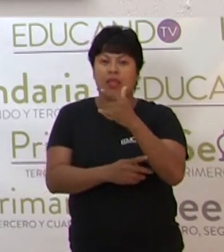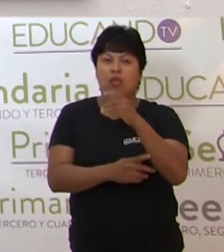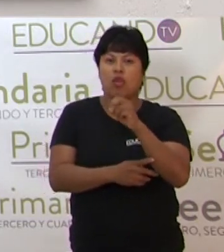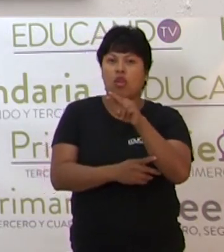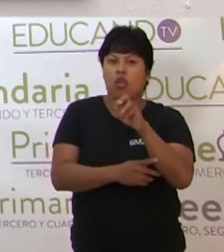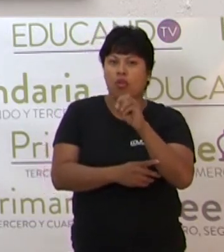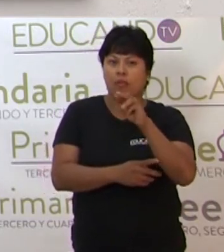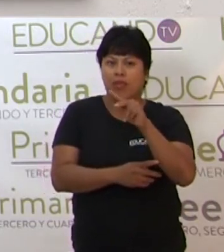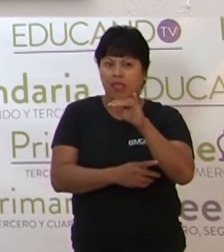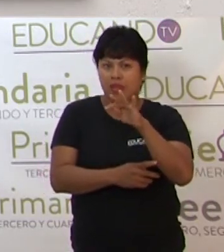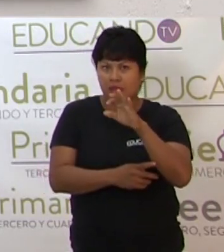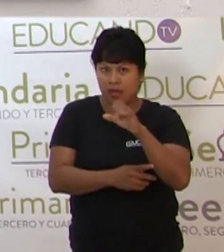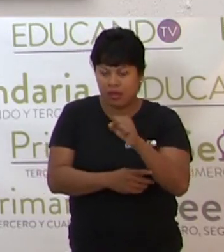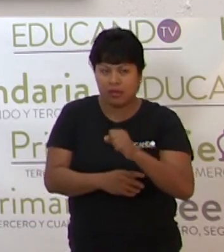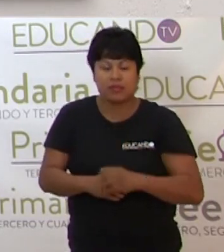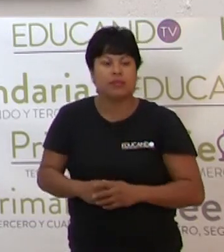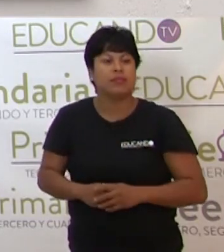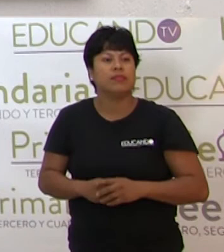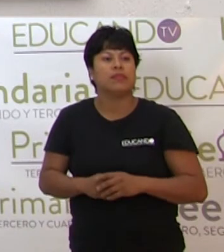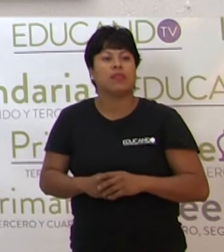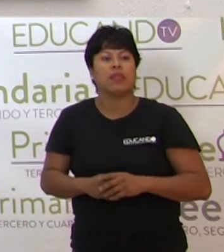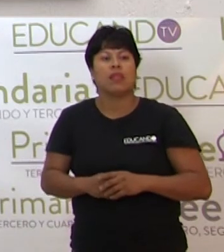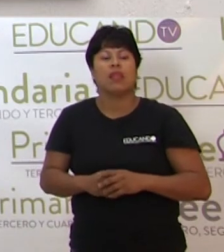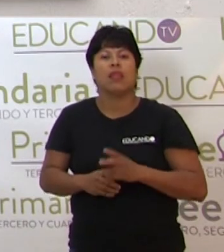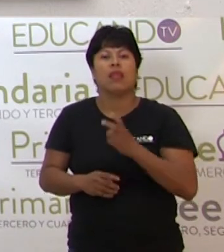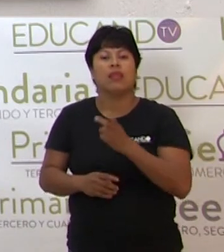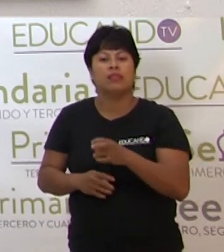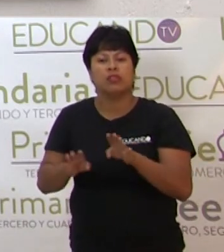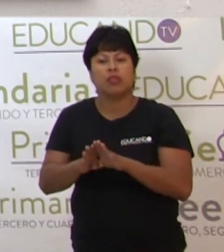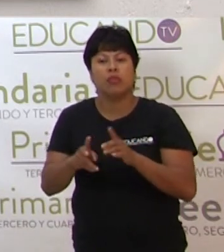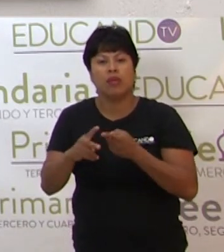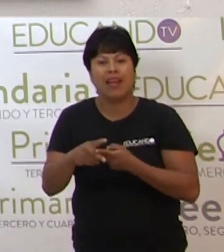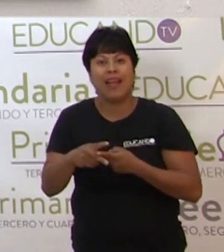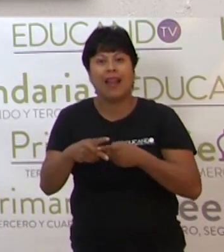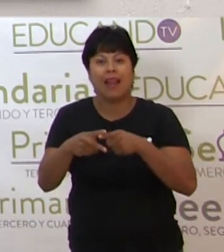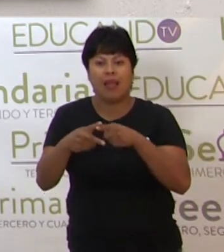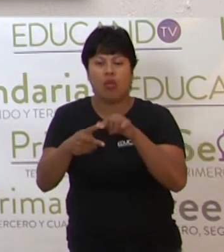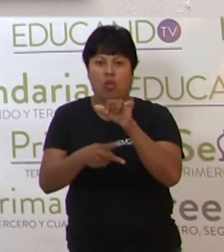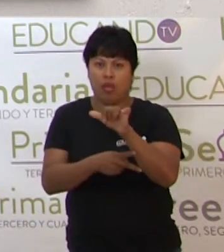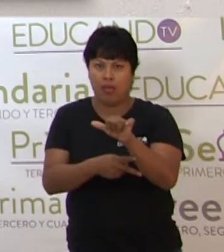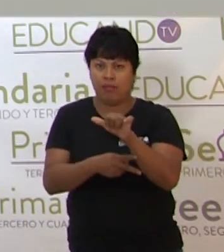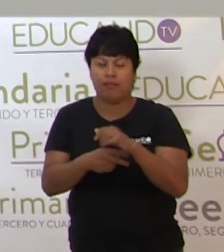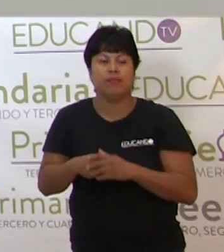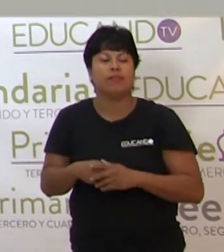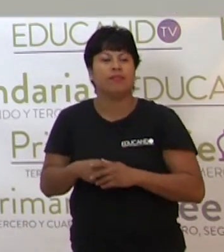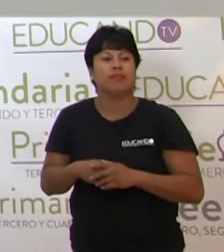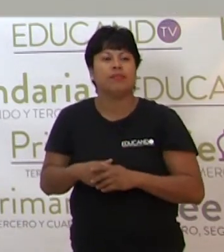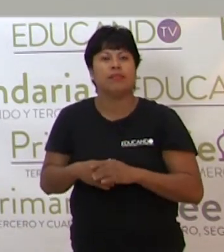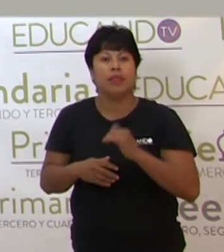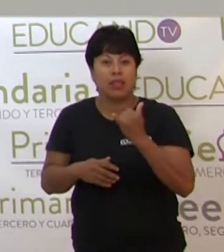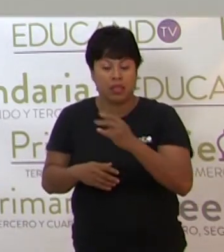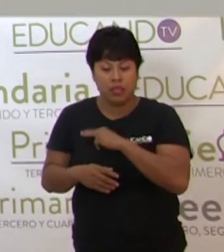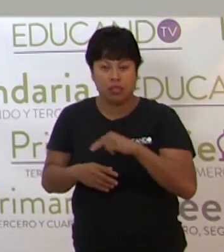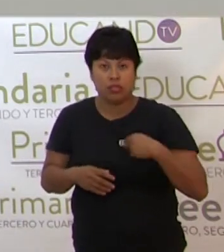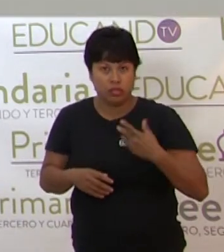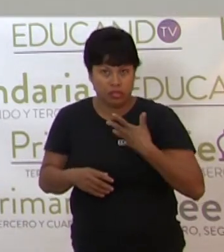trigonométricas en base al ángulo A, ¿sí? Y